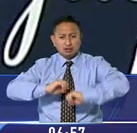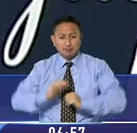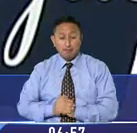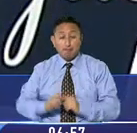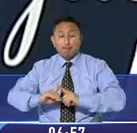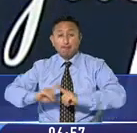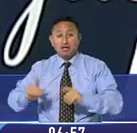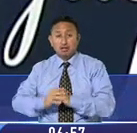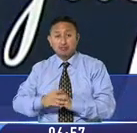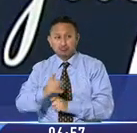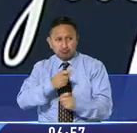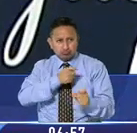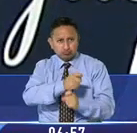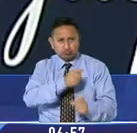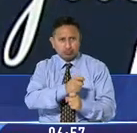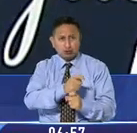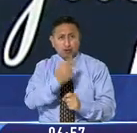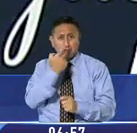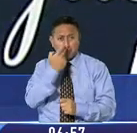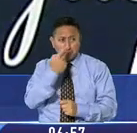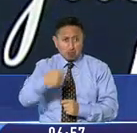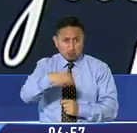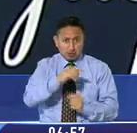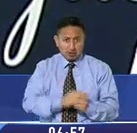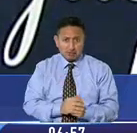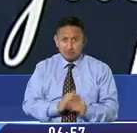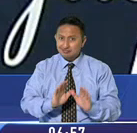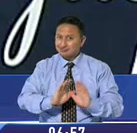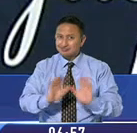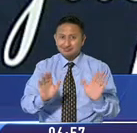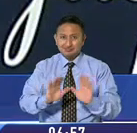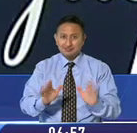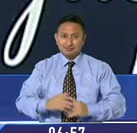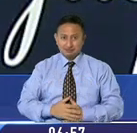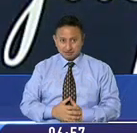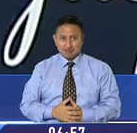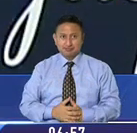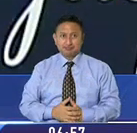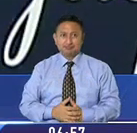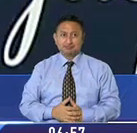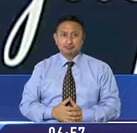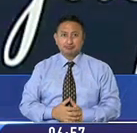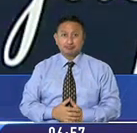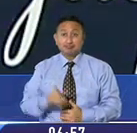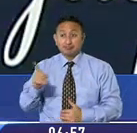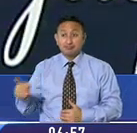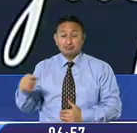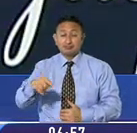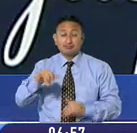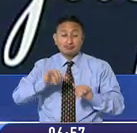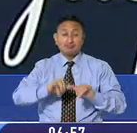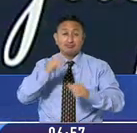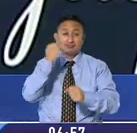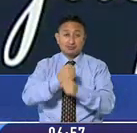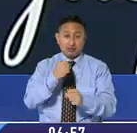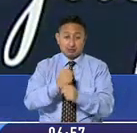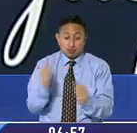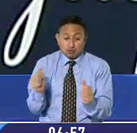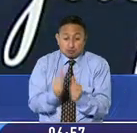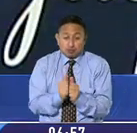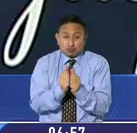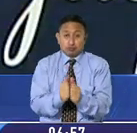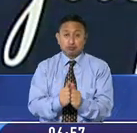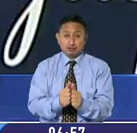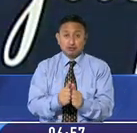estar en condiciones de poder influir en otros servidores, siendo todavía y estando al lado